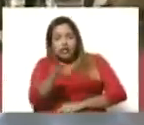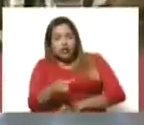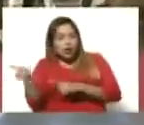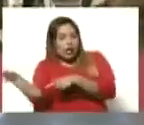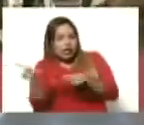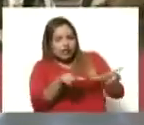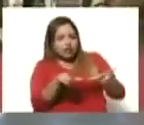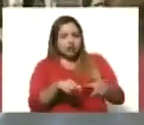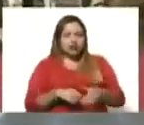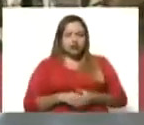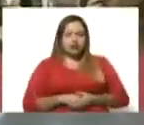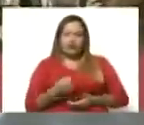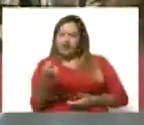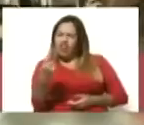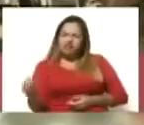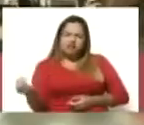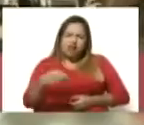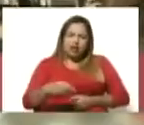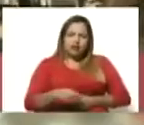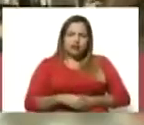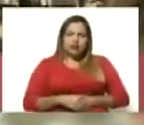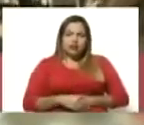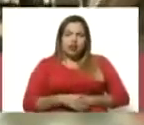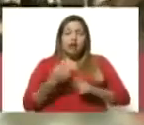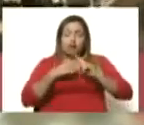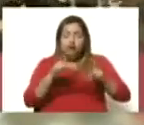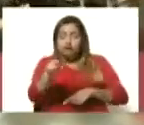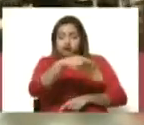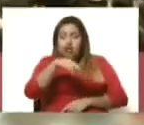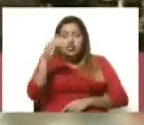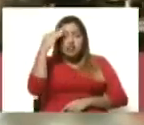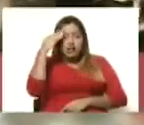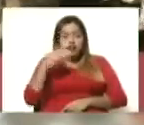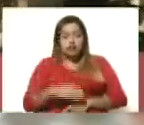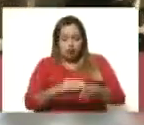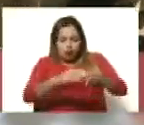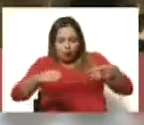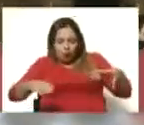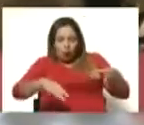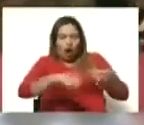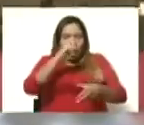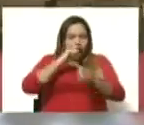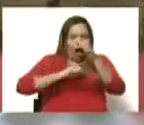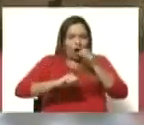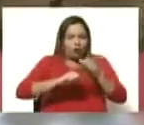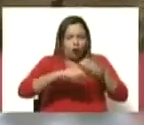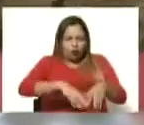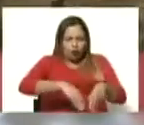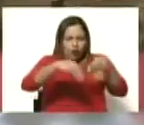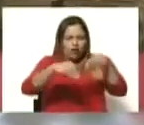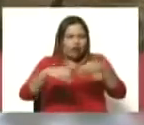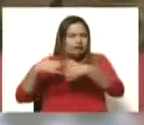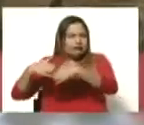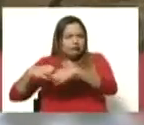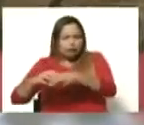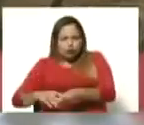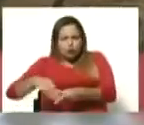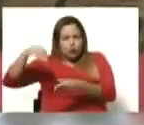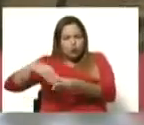falta. Pero bueno, ustedes saben que los pozos quedaron tapiados, las bombas quedaron